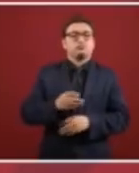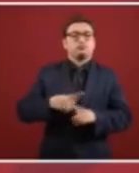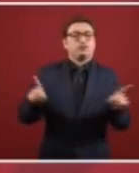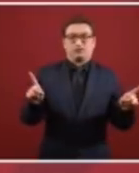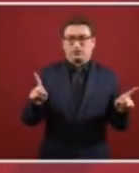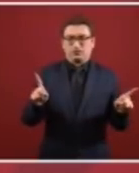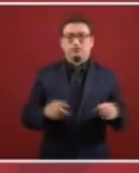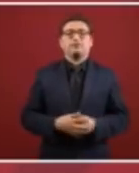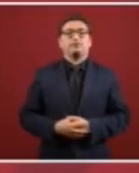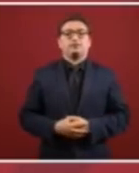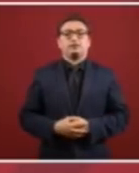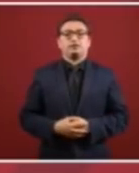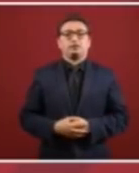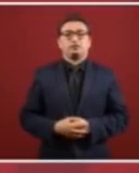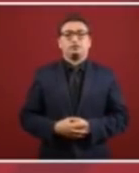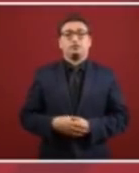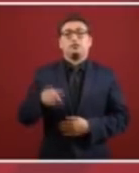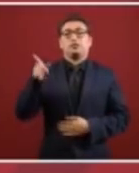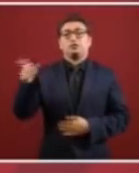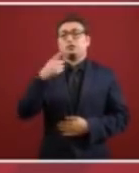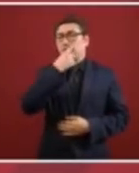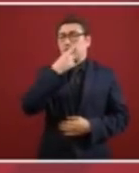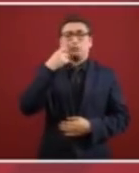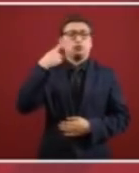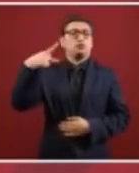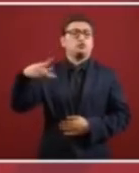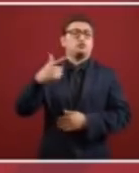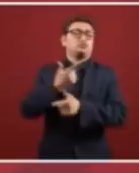Y que tiene toda la libertad